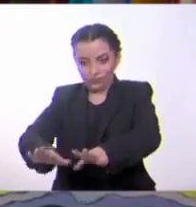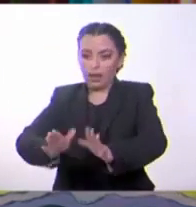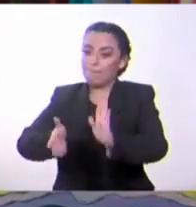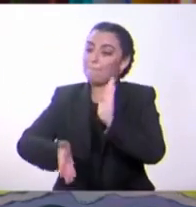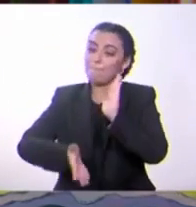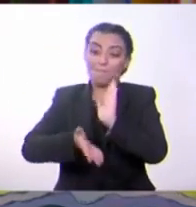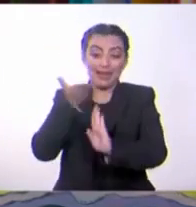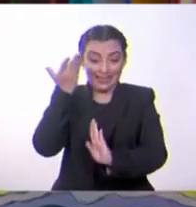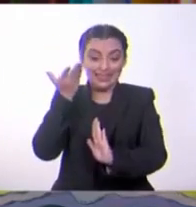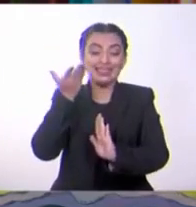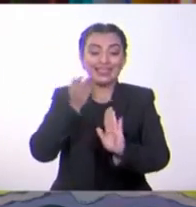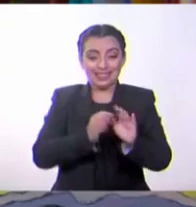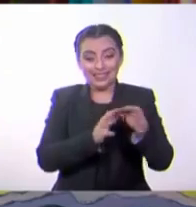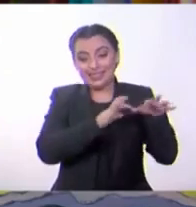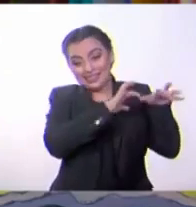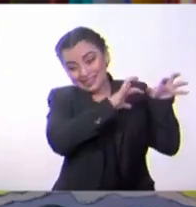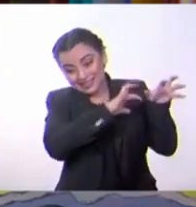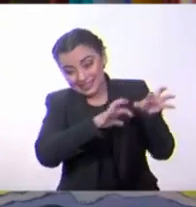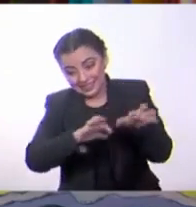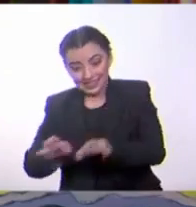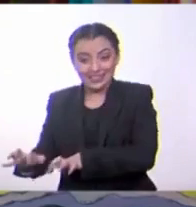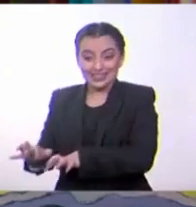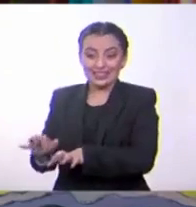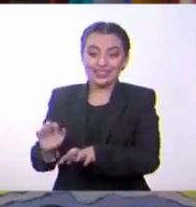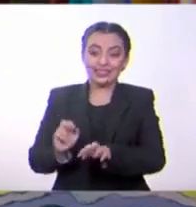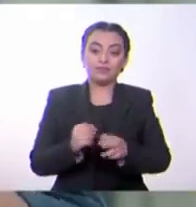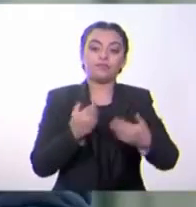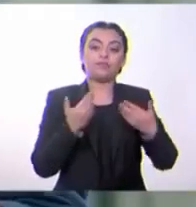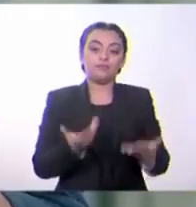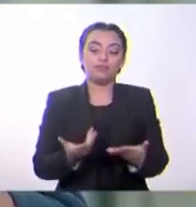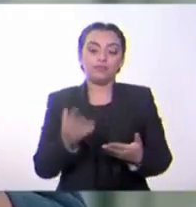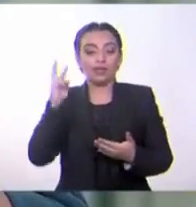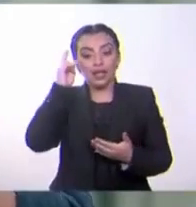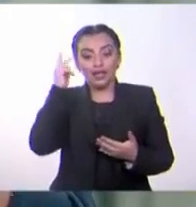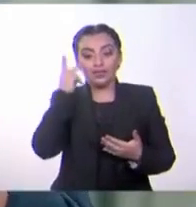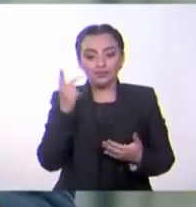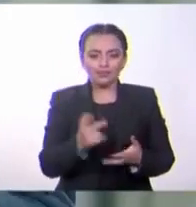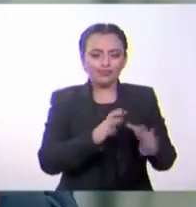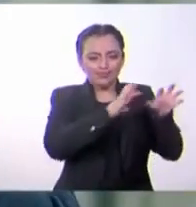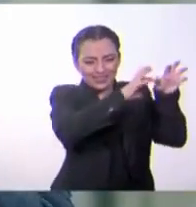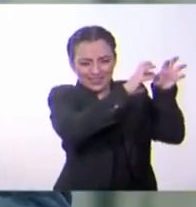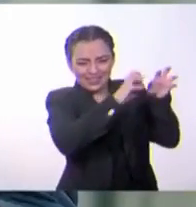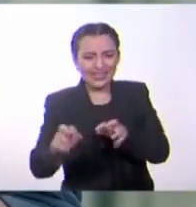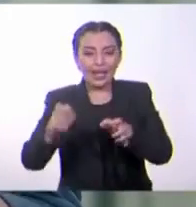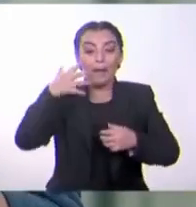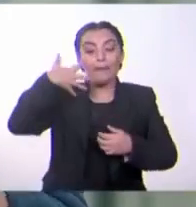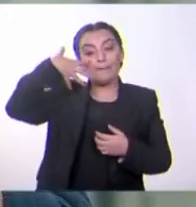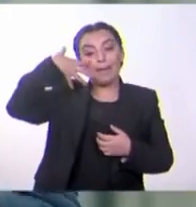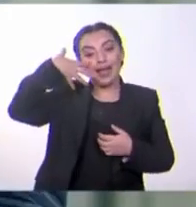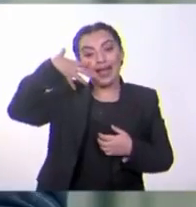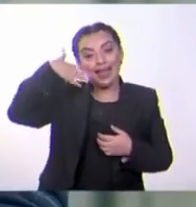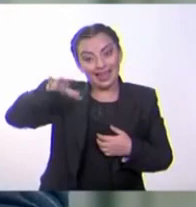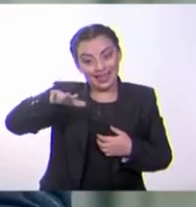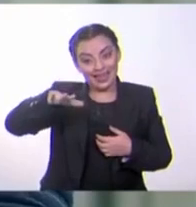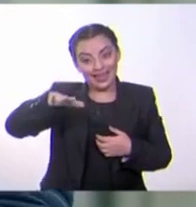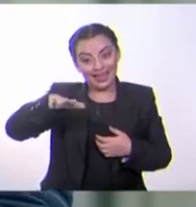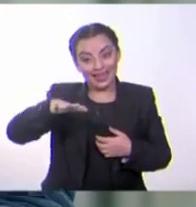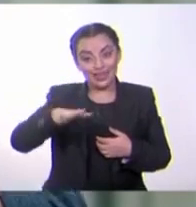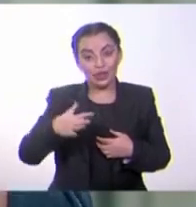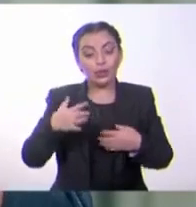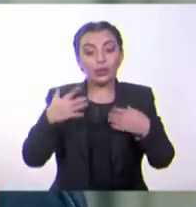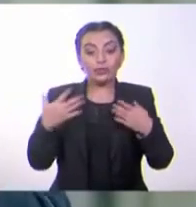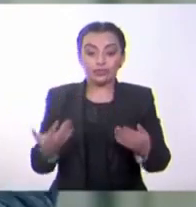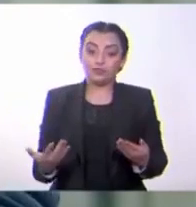Y no solamente existe el riesgo de erosión, sino también existe un riesgo inminente de